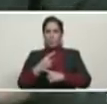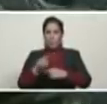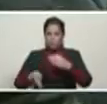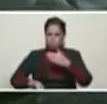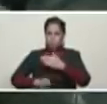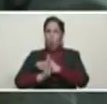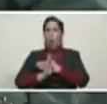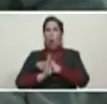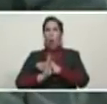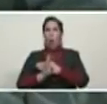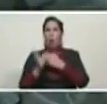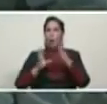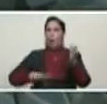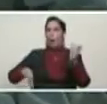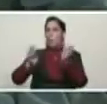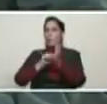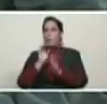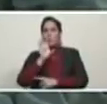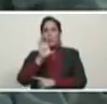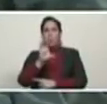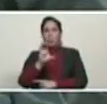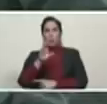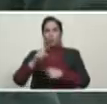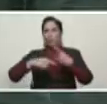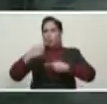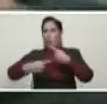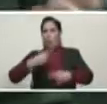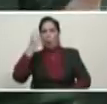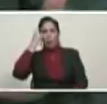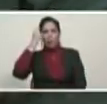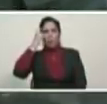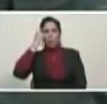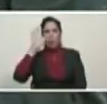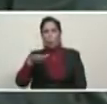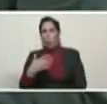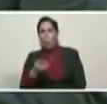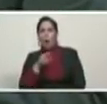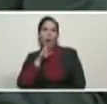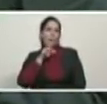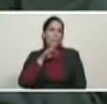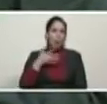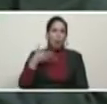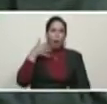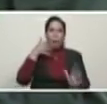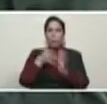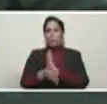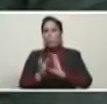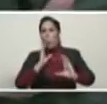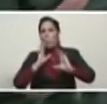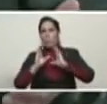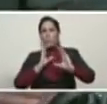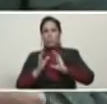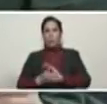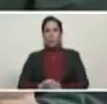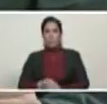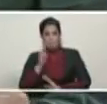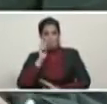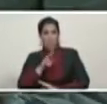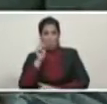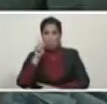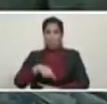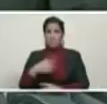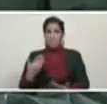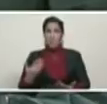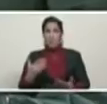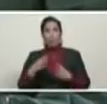mucha reafirmación patriótica todos los días, cuando hablamos, cuando conversamos y cuando vemos también hacia abajo, hacia